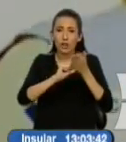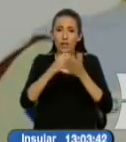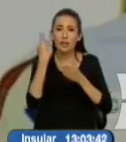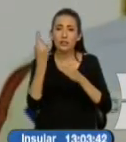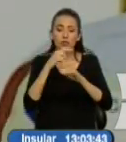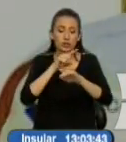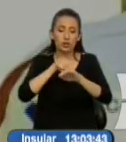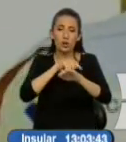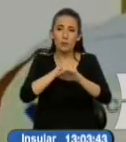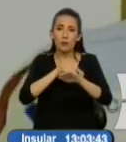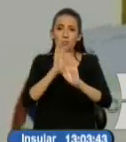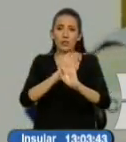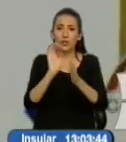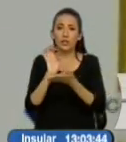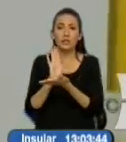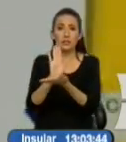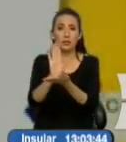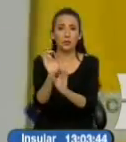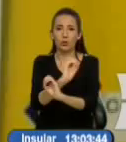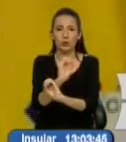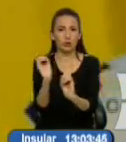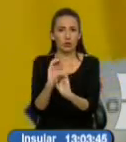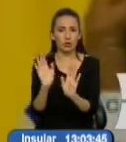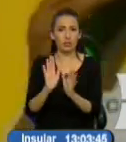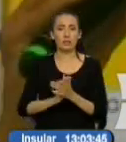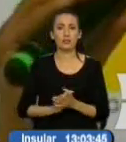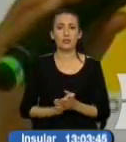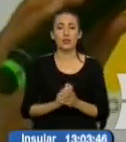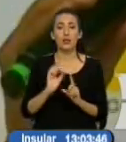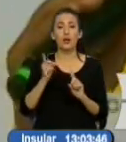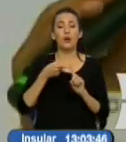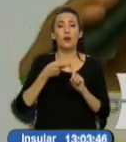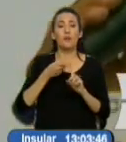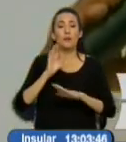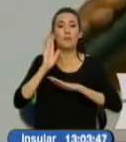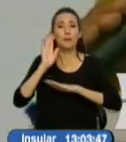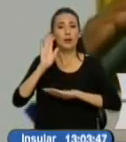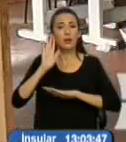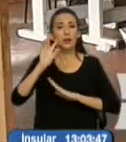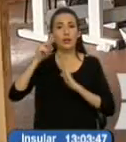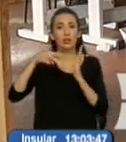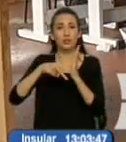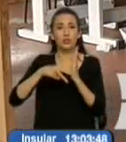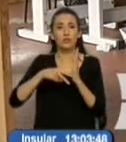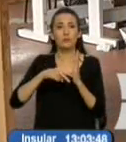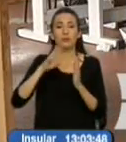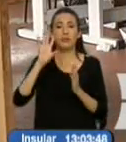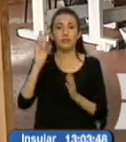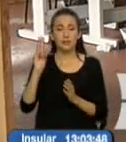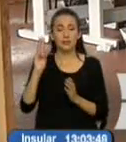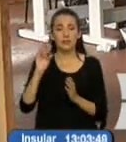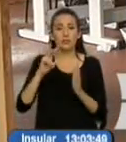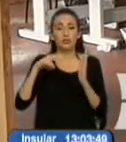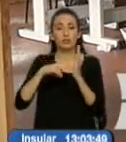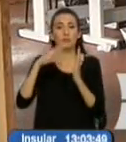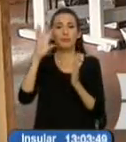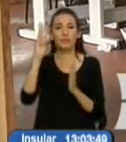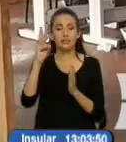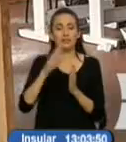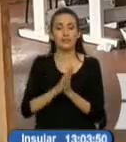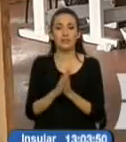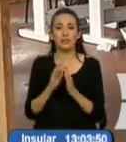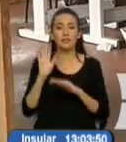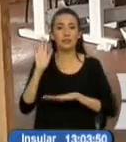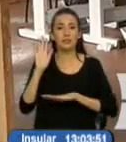sin estabilidad. Una de las promesas de campaña de Rafael Correa en 2006, año en el cual participó por primera vez en